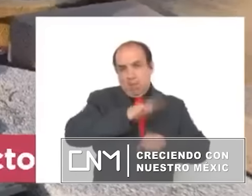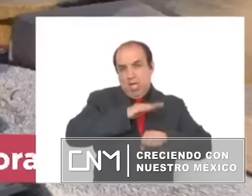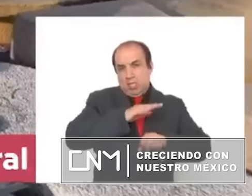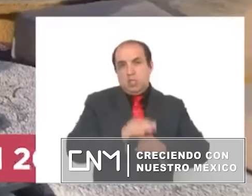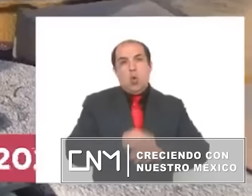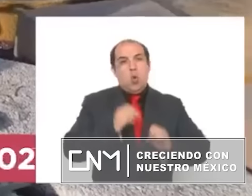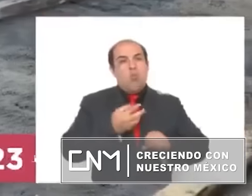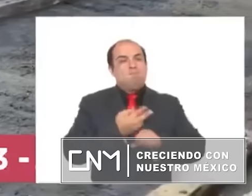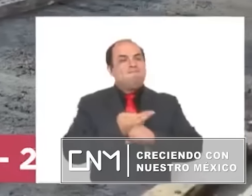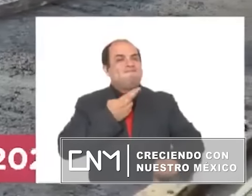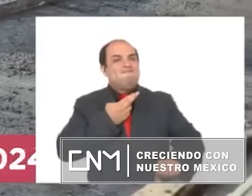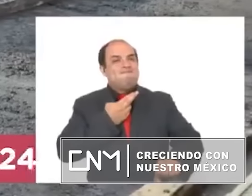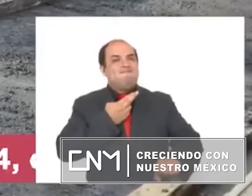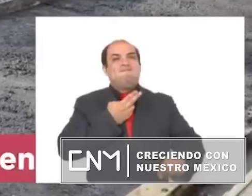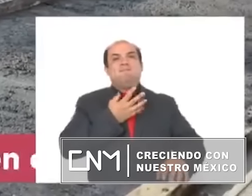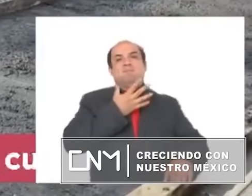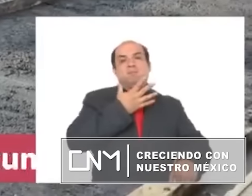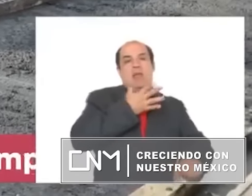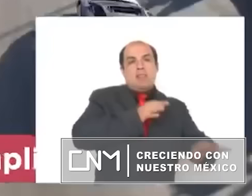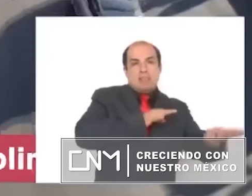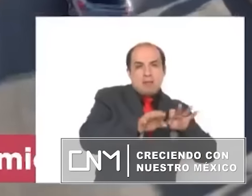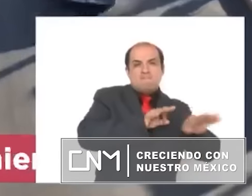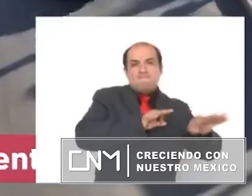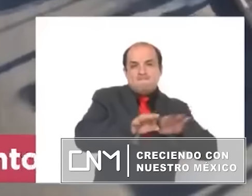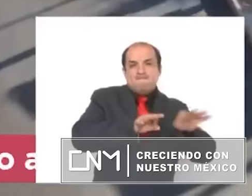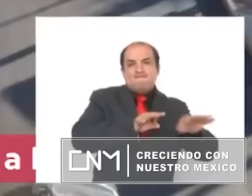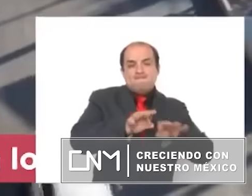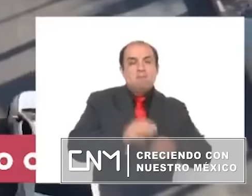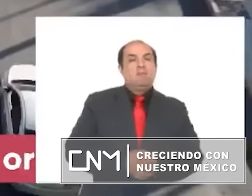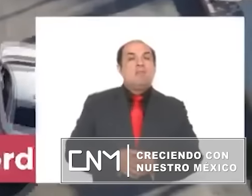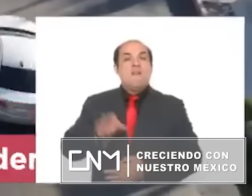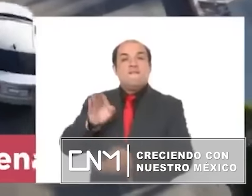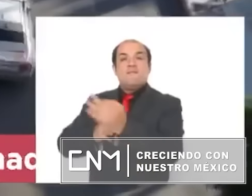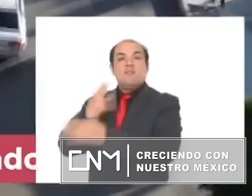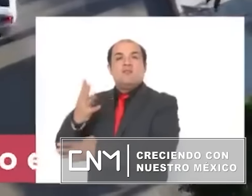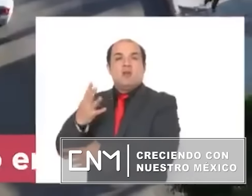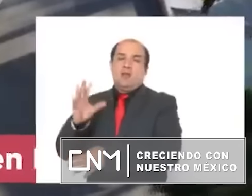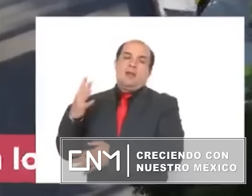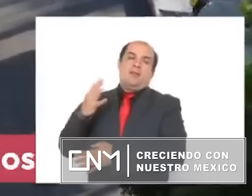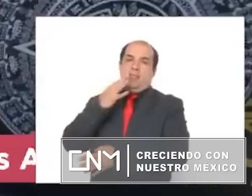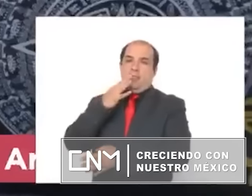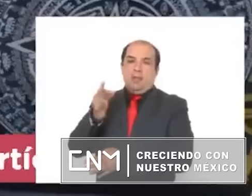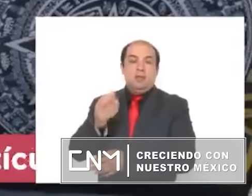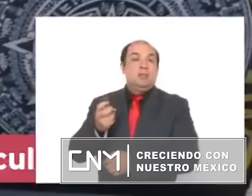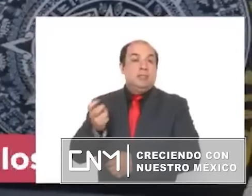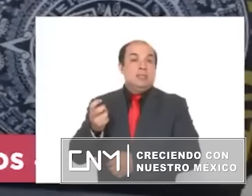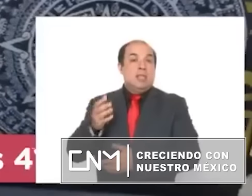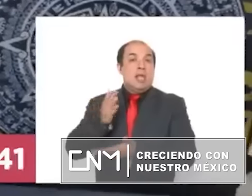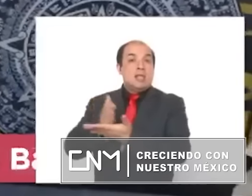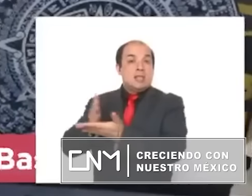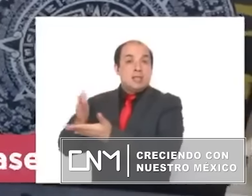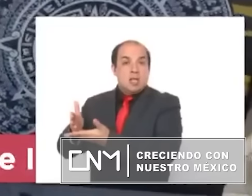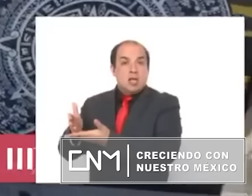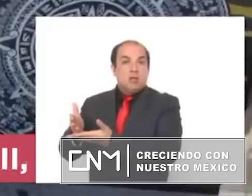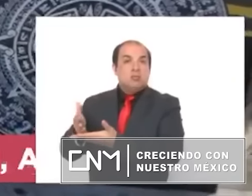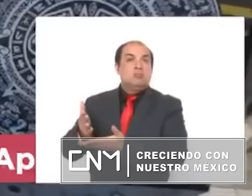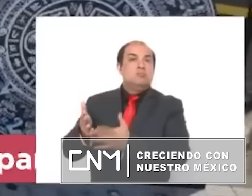mayor intervención en cuanto a trabajos. El Frente 4 es mucho más sencillo, son estaciones donde la